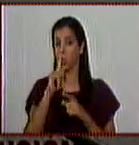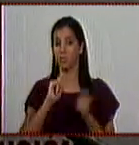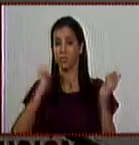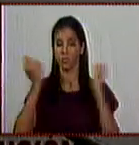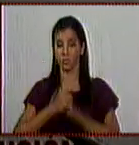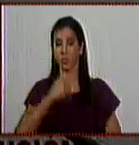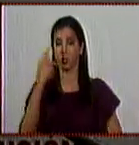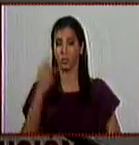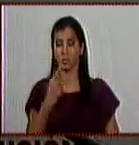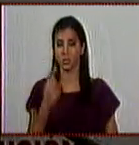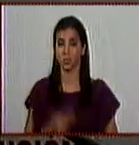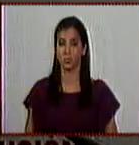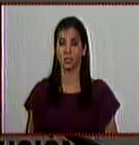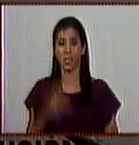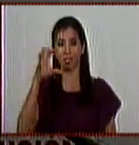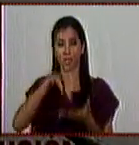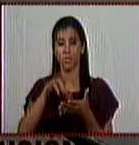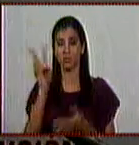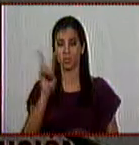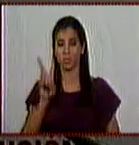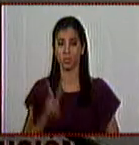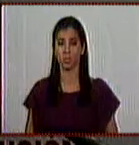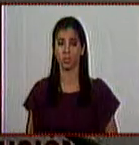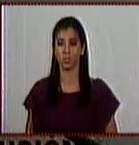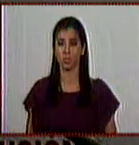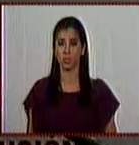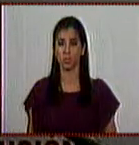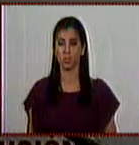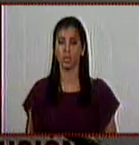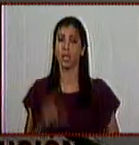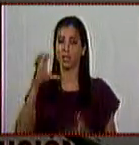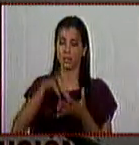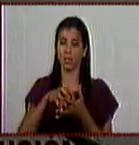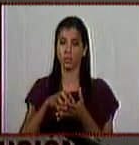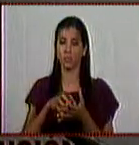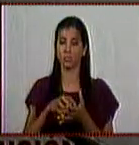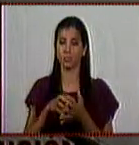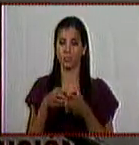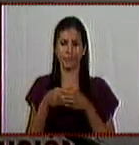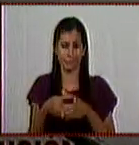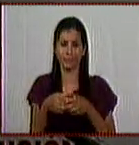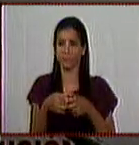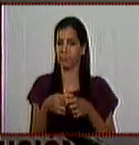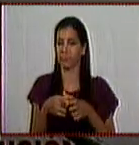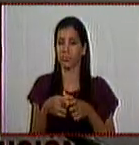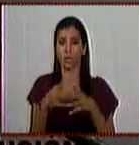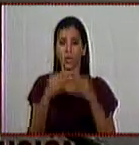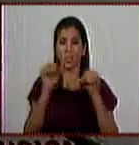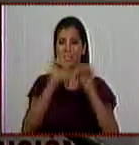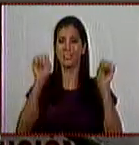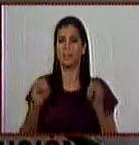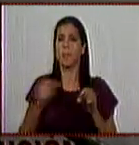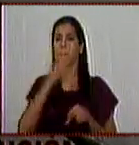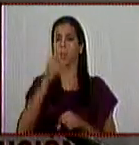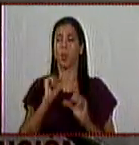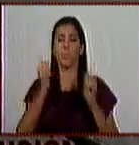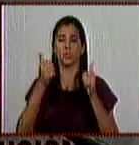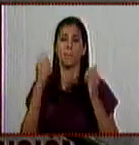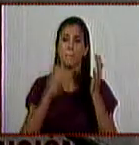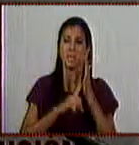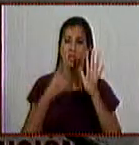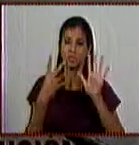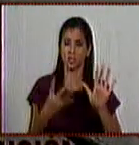política del Estado venezolano de ese estado burgués y de todo el sistema político que comenzó en